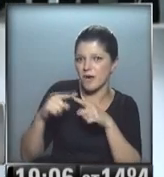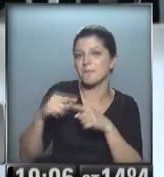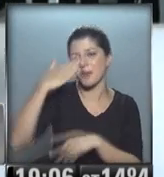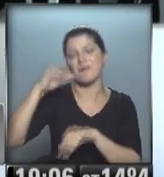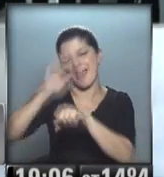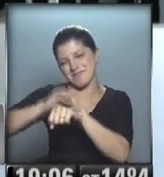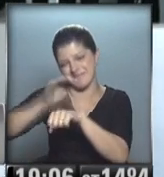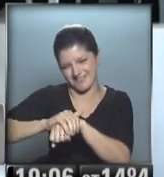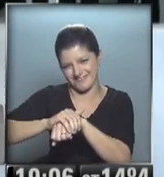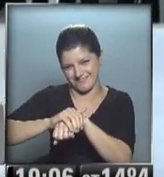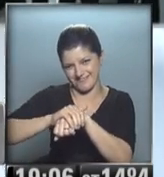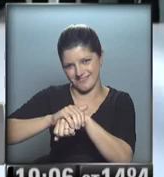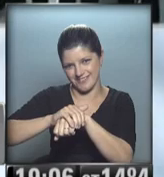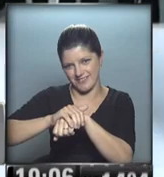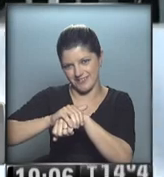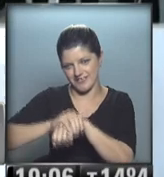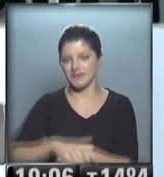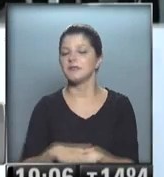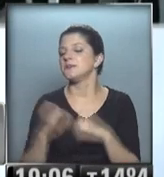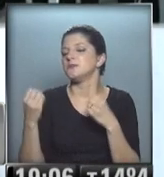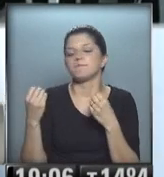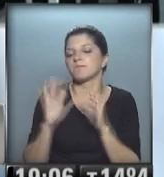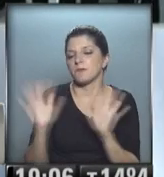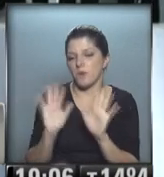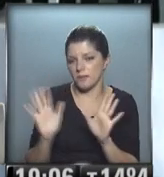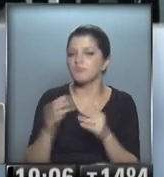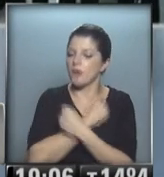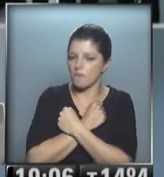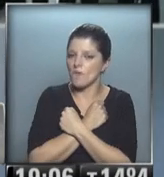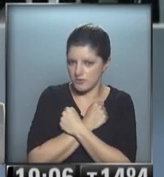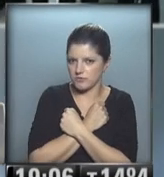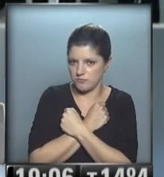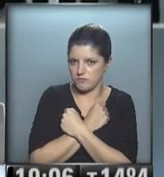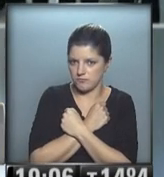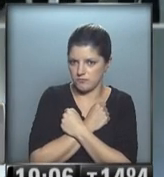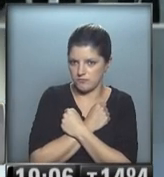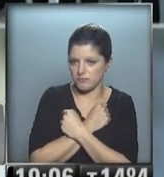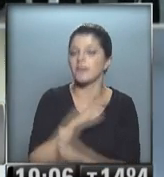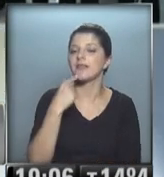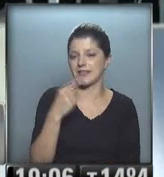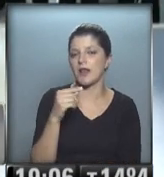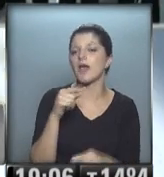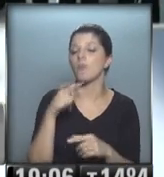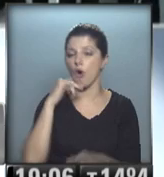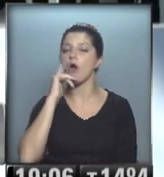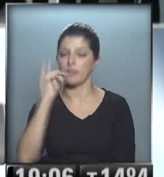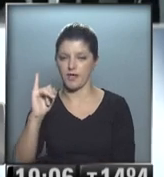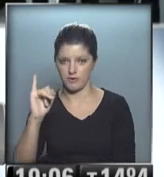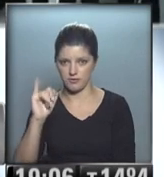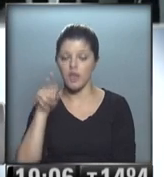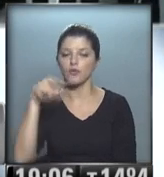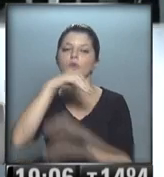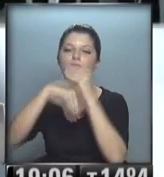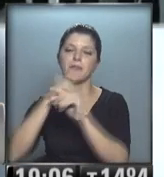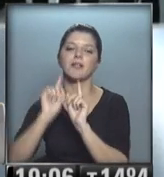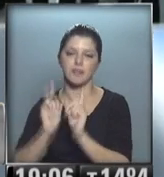amigamos. Y bueno, que un abrazo muy fuerte transmitirle a él y a la